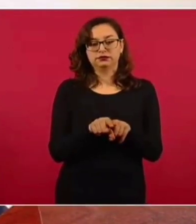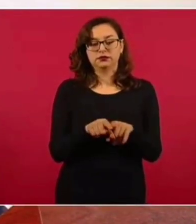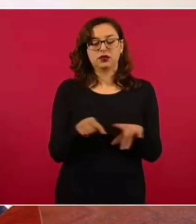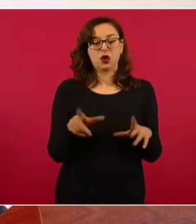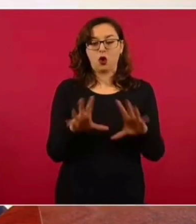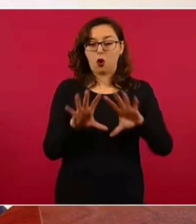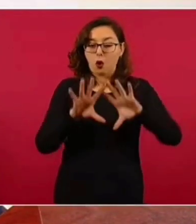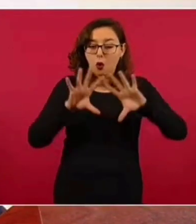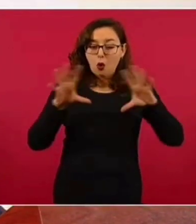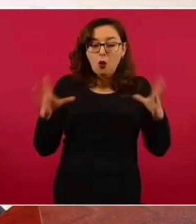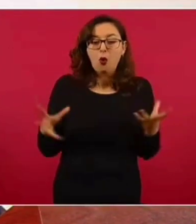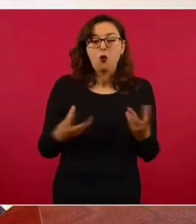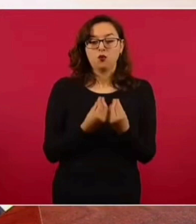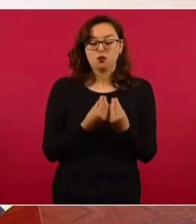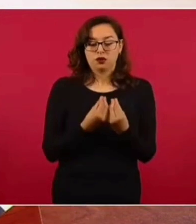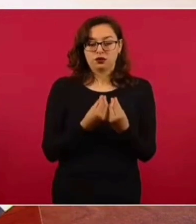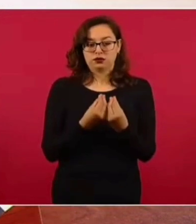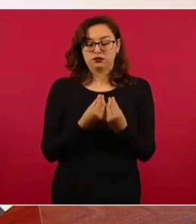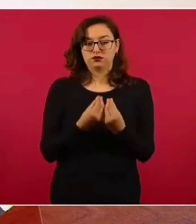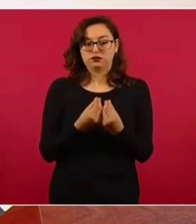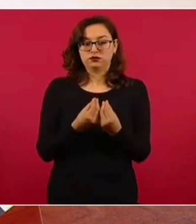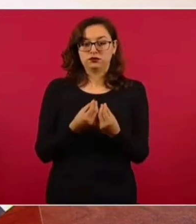orientando al sureste,